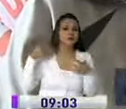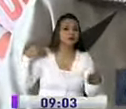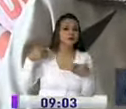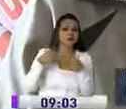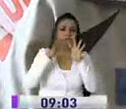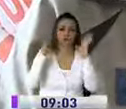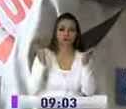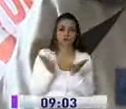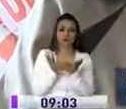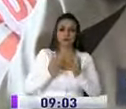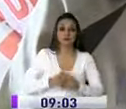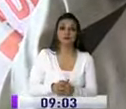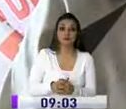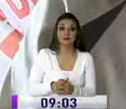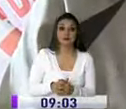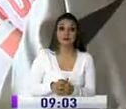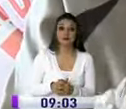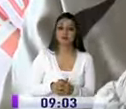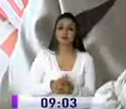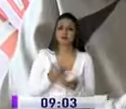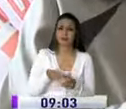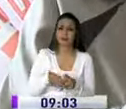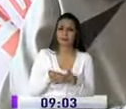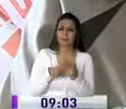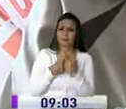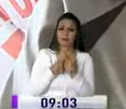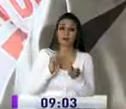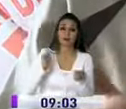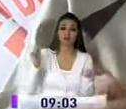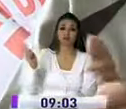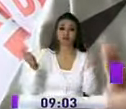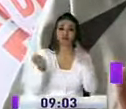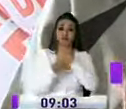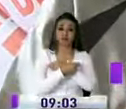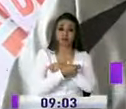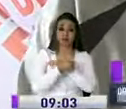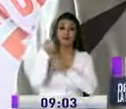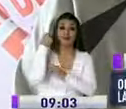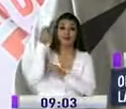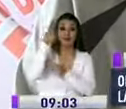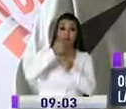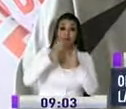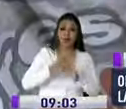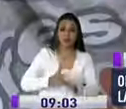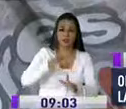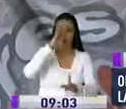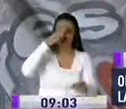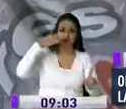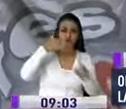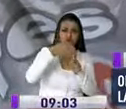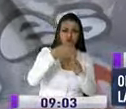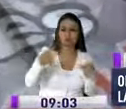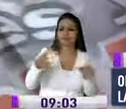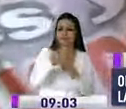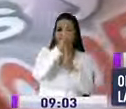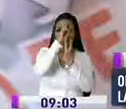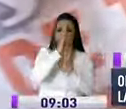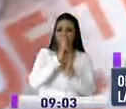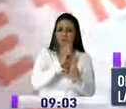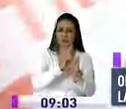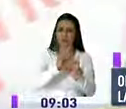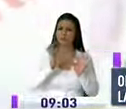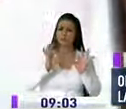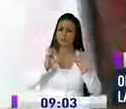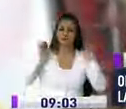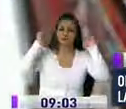mundo, en donde marca un viraje en la conquista de derechos de los trabajadores. Pancartas y consignas se alistan con un